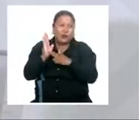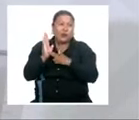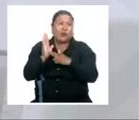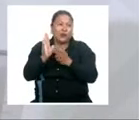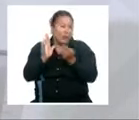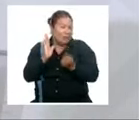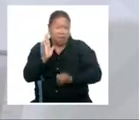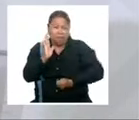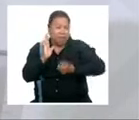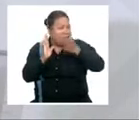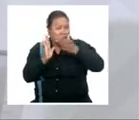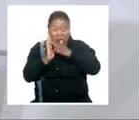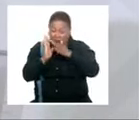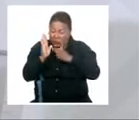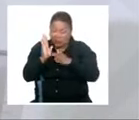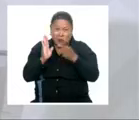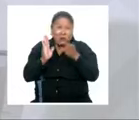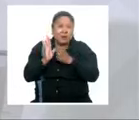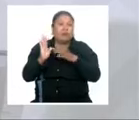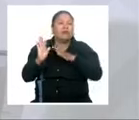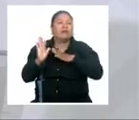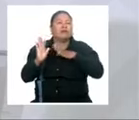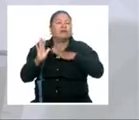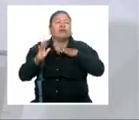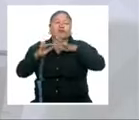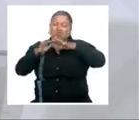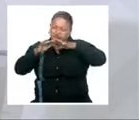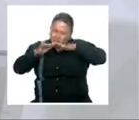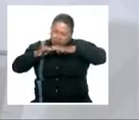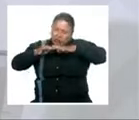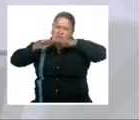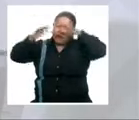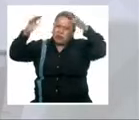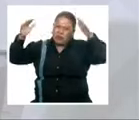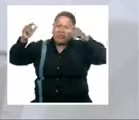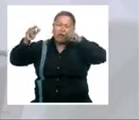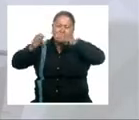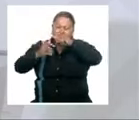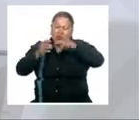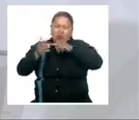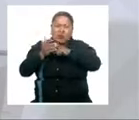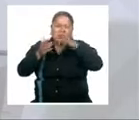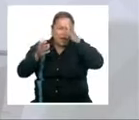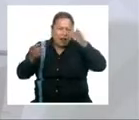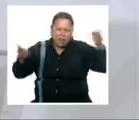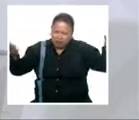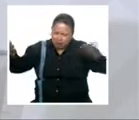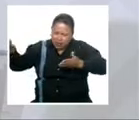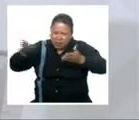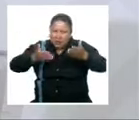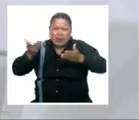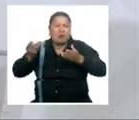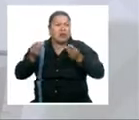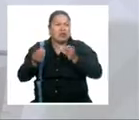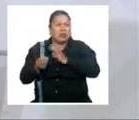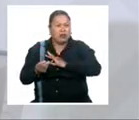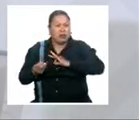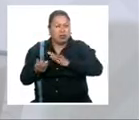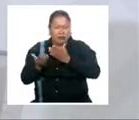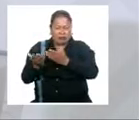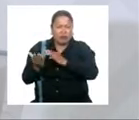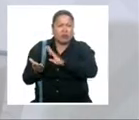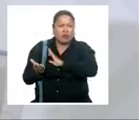por primera vez, tenga un pabellón que va a recibir pues a muchos turoperadores. Muchas felicidades,